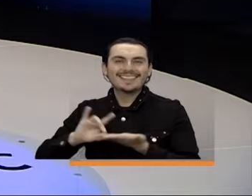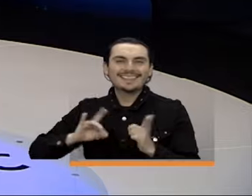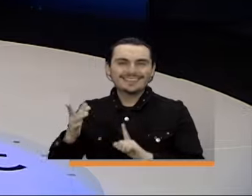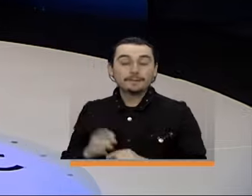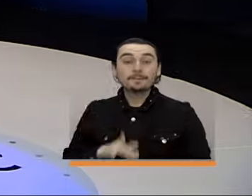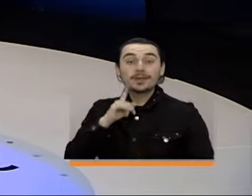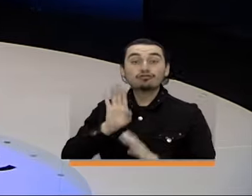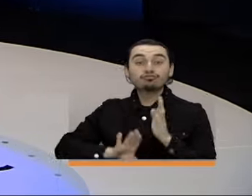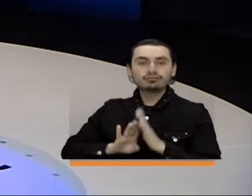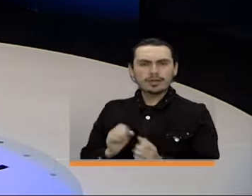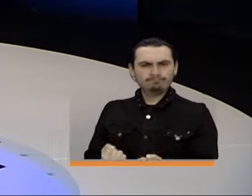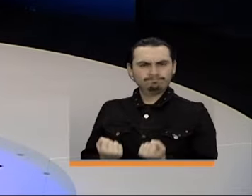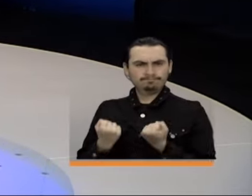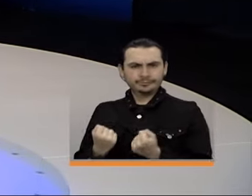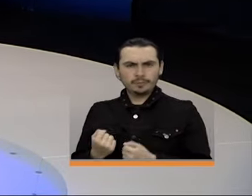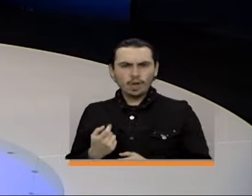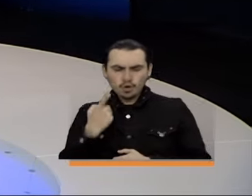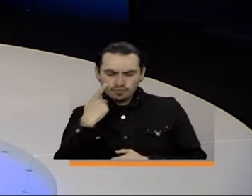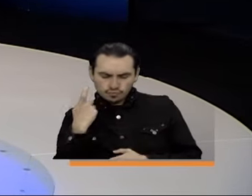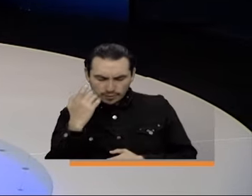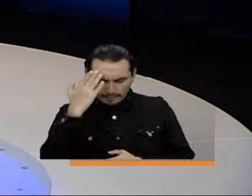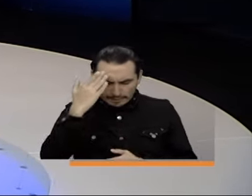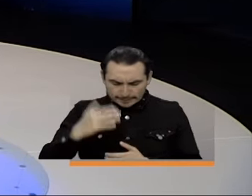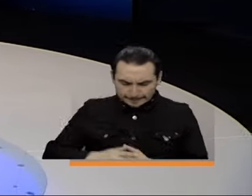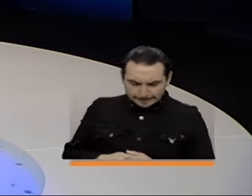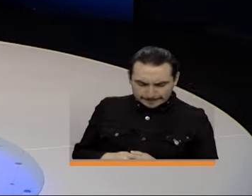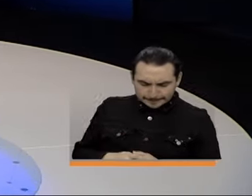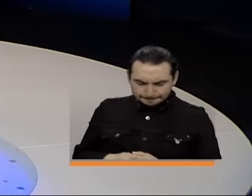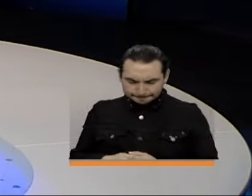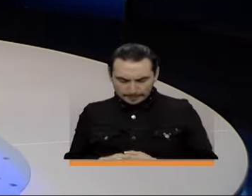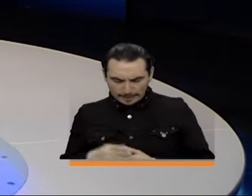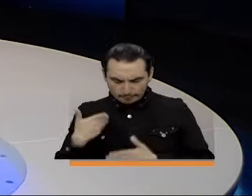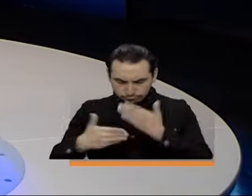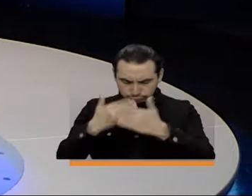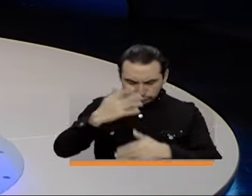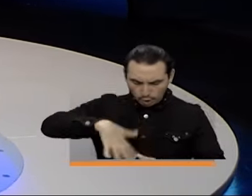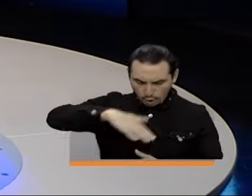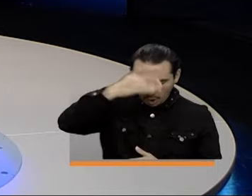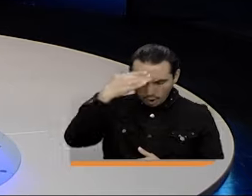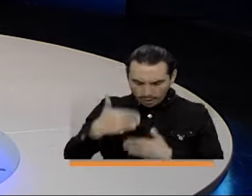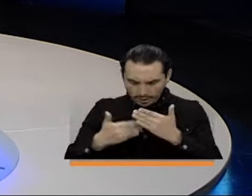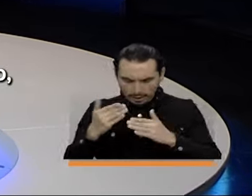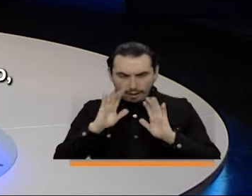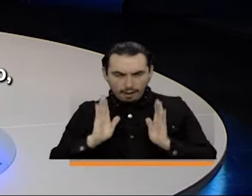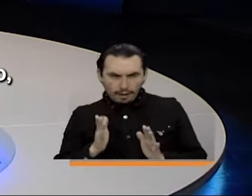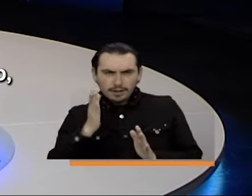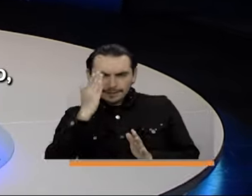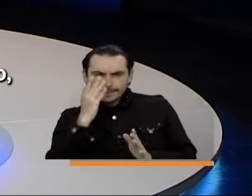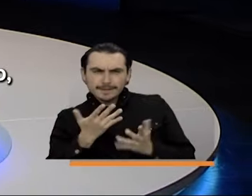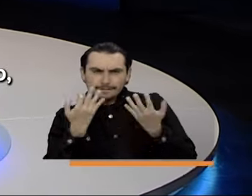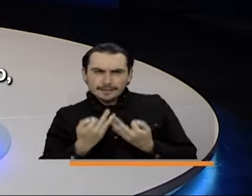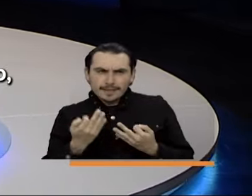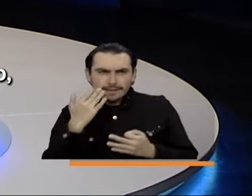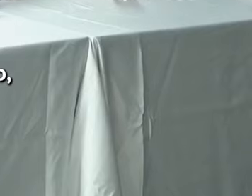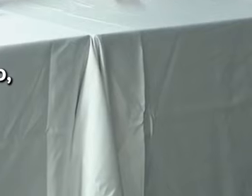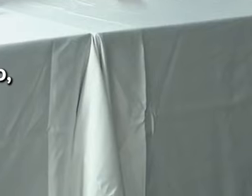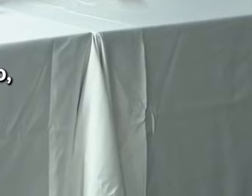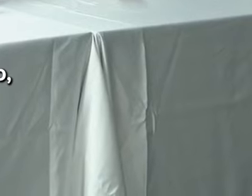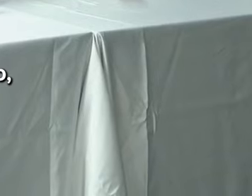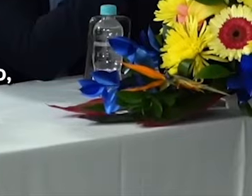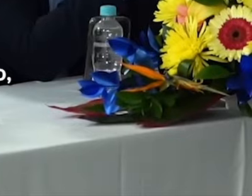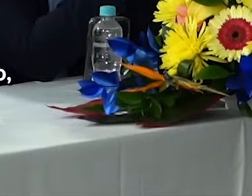busca desde las regiones realmente formar ese ecosistema entre